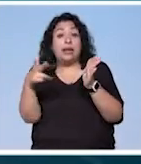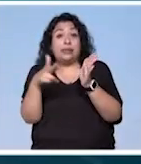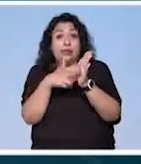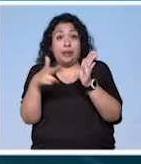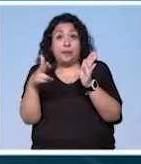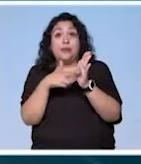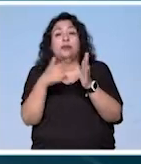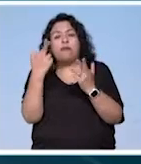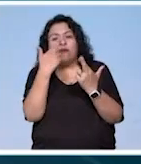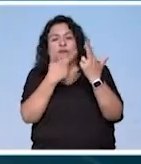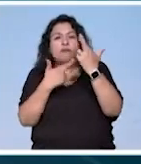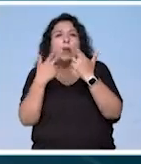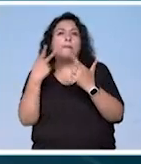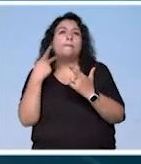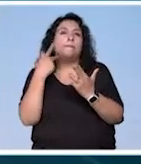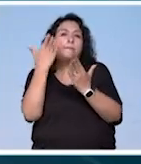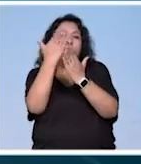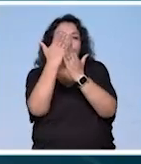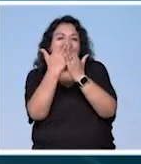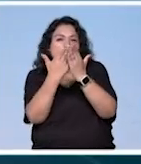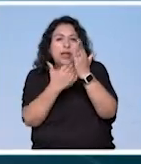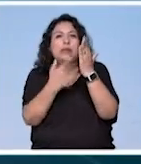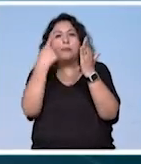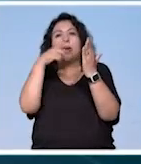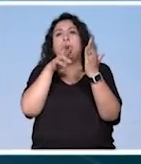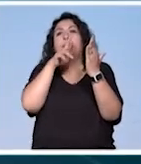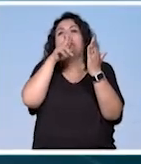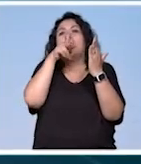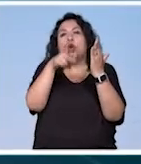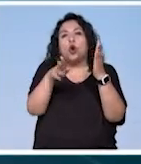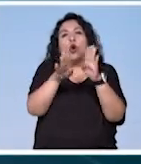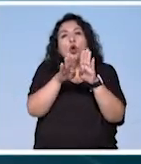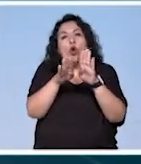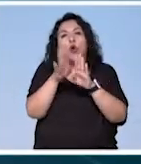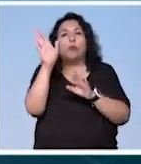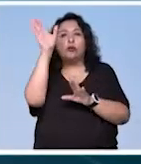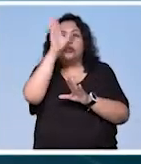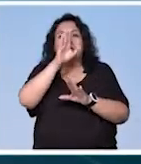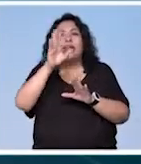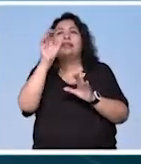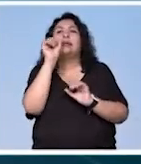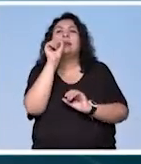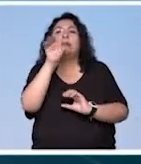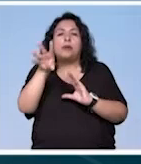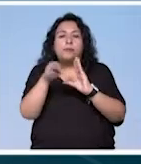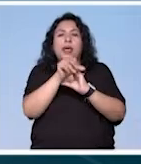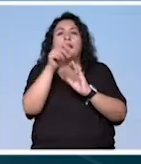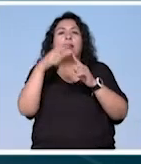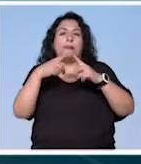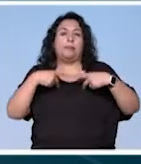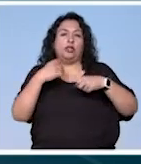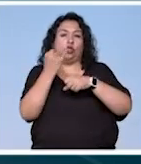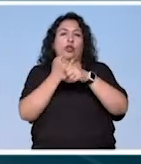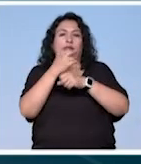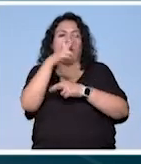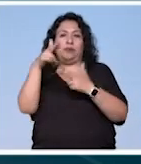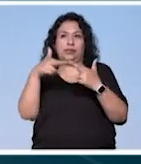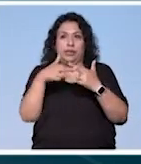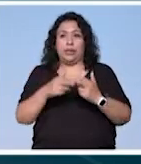campo revisen sus políticas y prácticas para mejorar el flujo de la ciencia e incluir a los investigadores de la